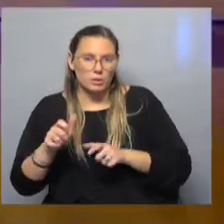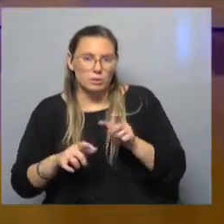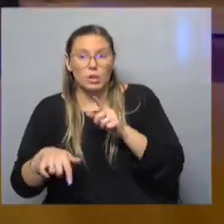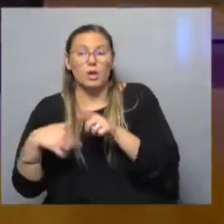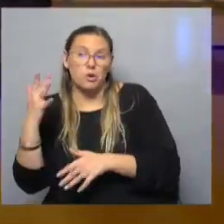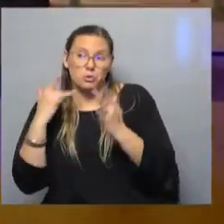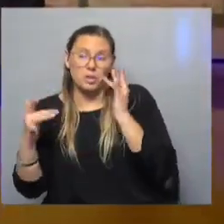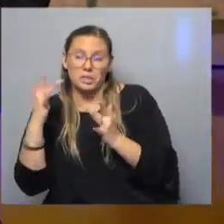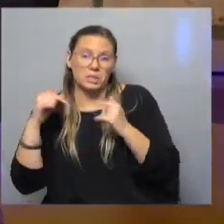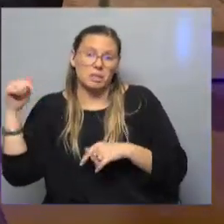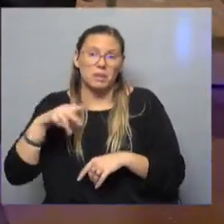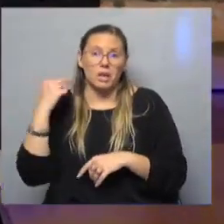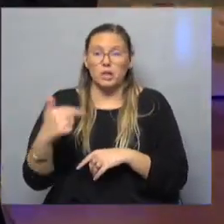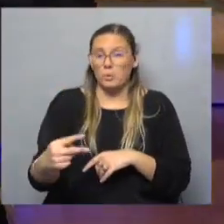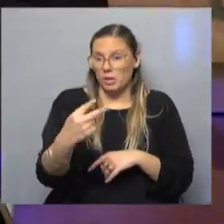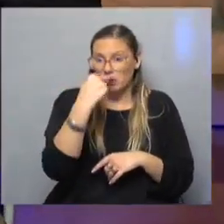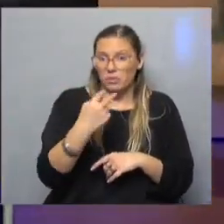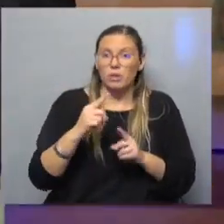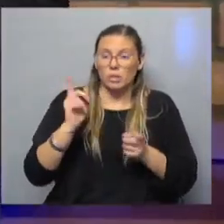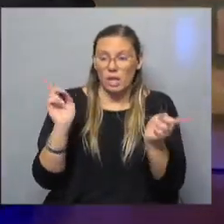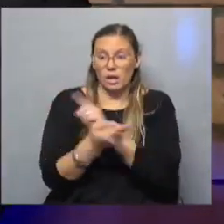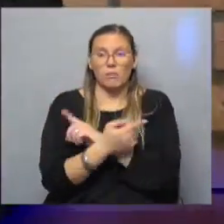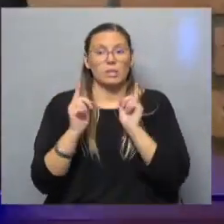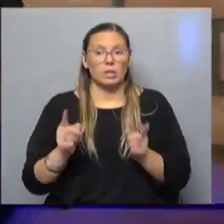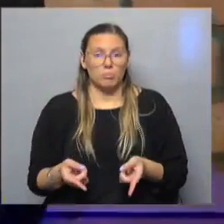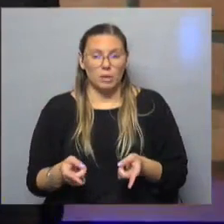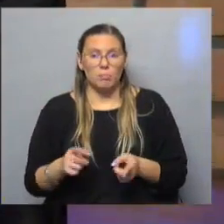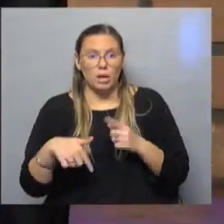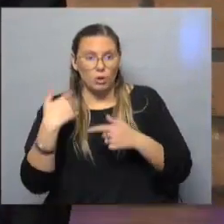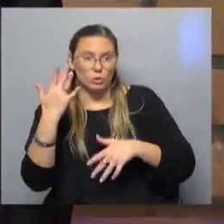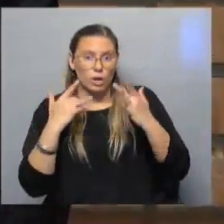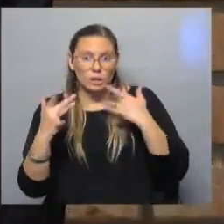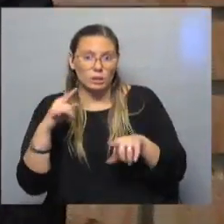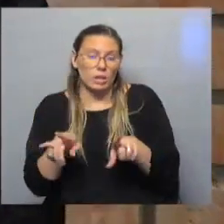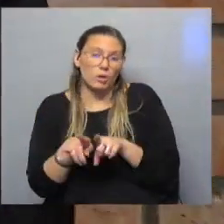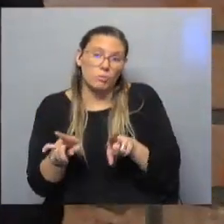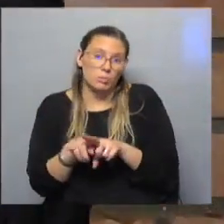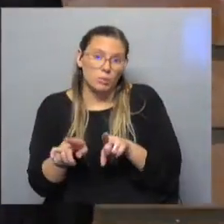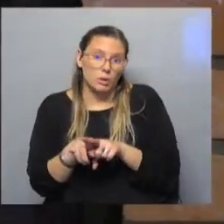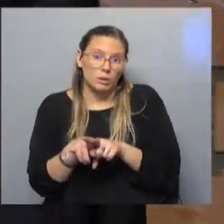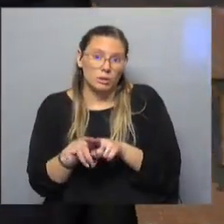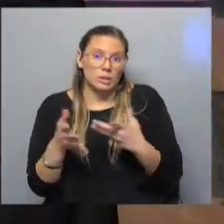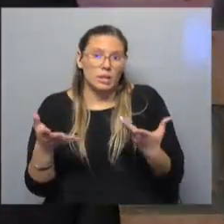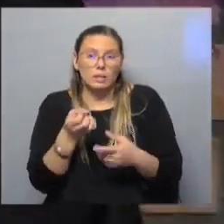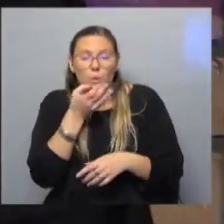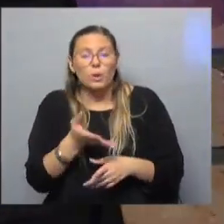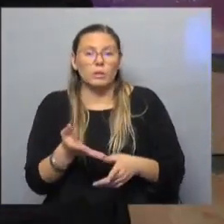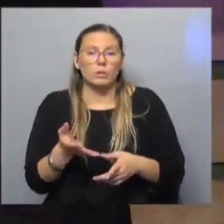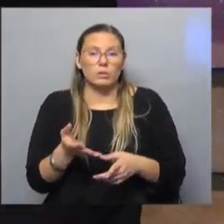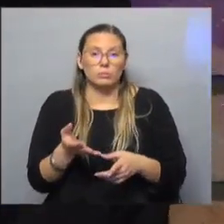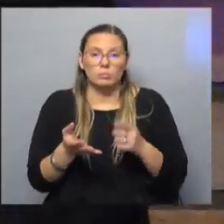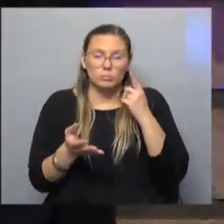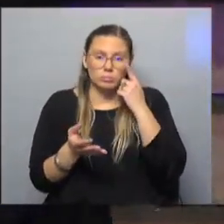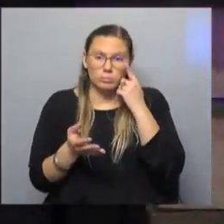otro artista y que nunca te vio. Y al revés, también para los otros artistas, es como, está bueno, porque aparece en